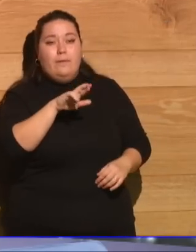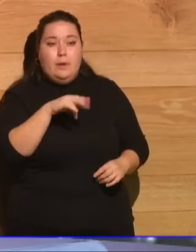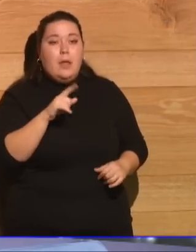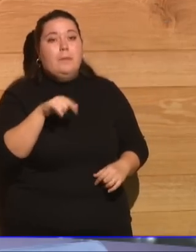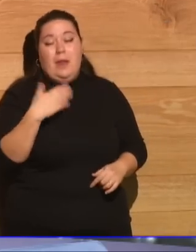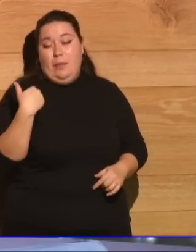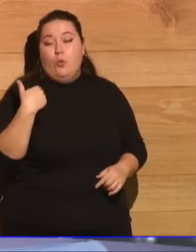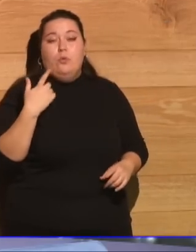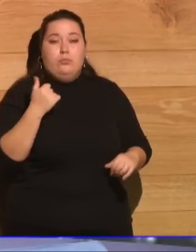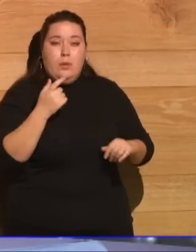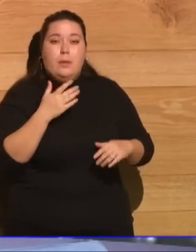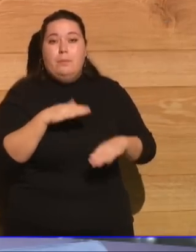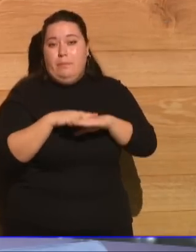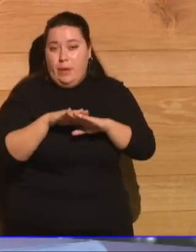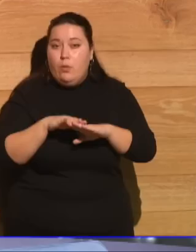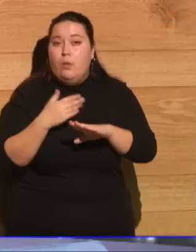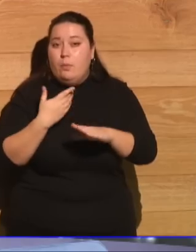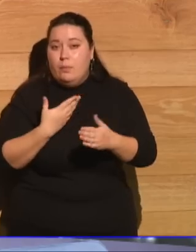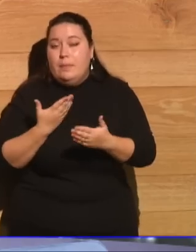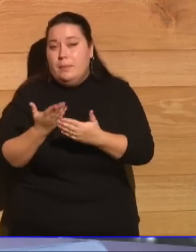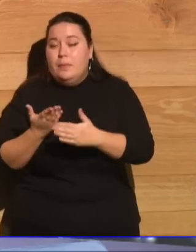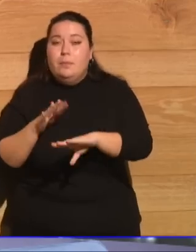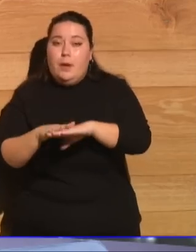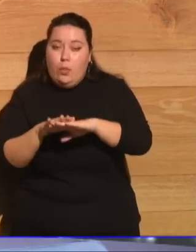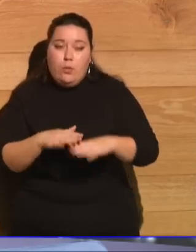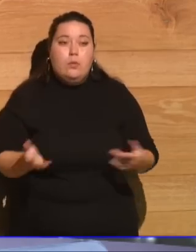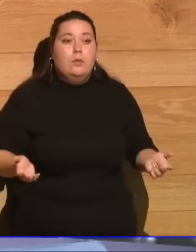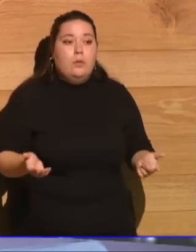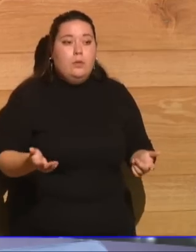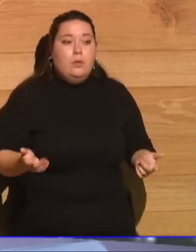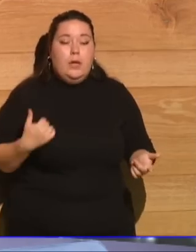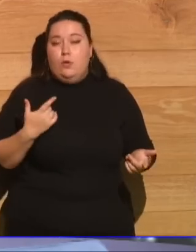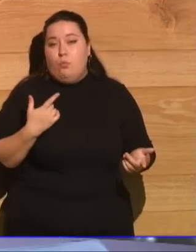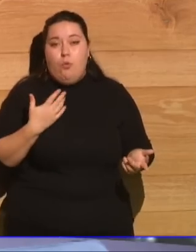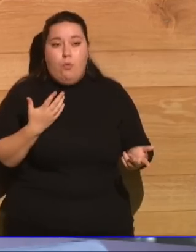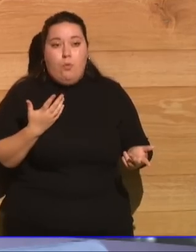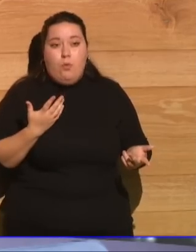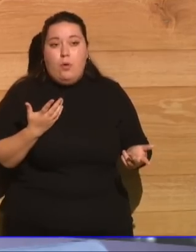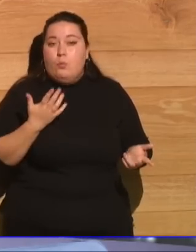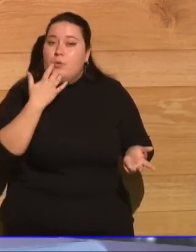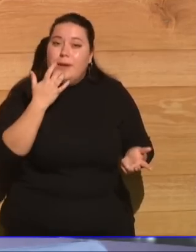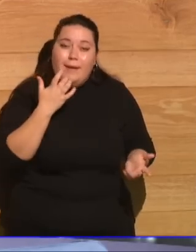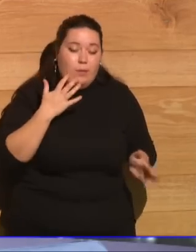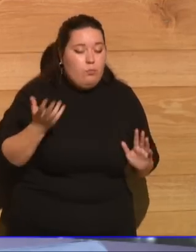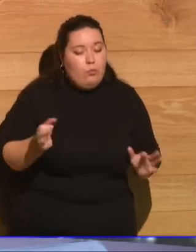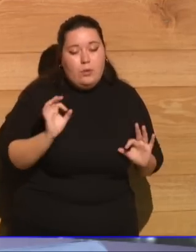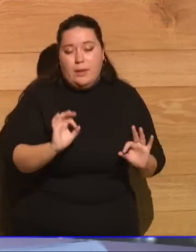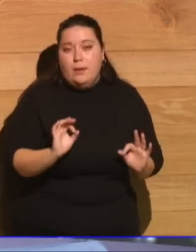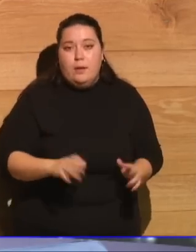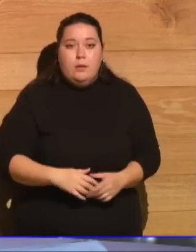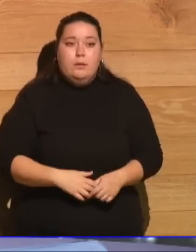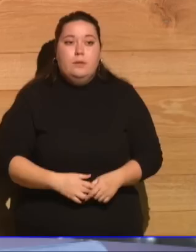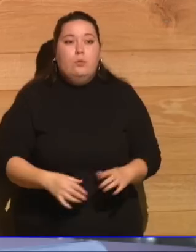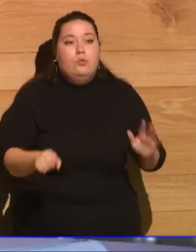pedido perdón también a Turquía por haber escrito aquello. Él decía que no era su intención, que él la usaba como un ejemplo, claro. como un